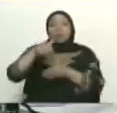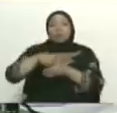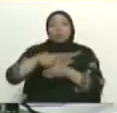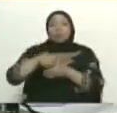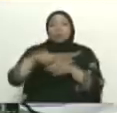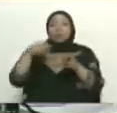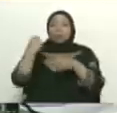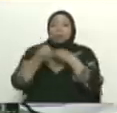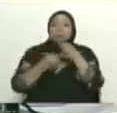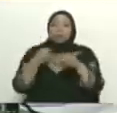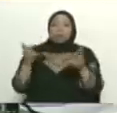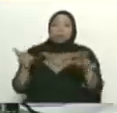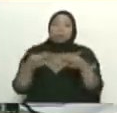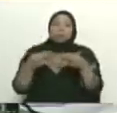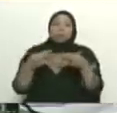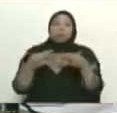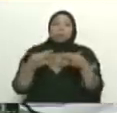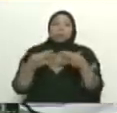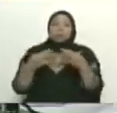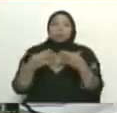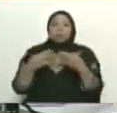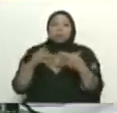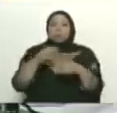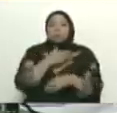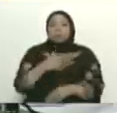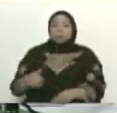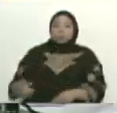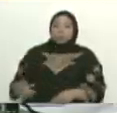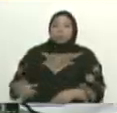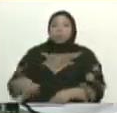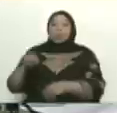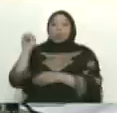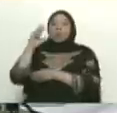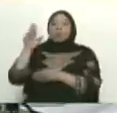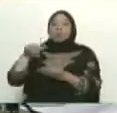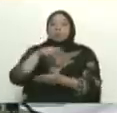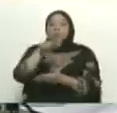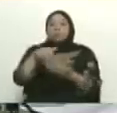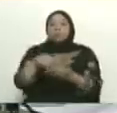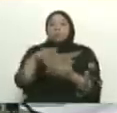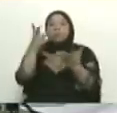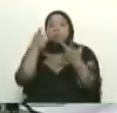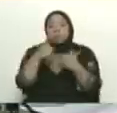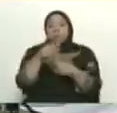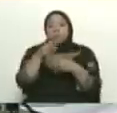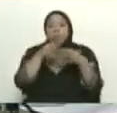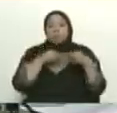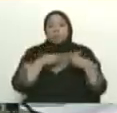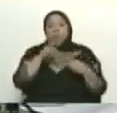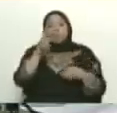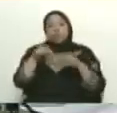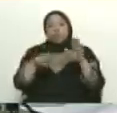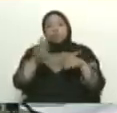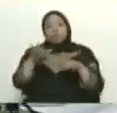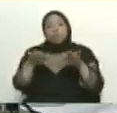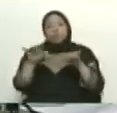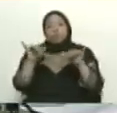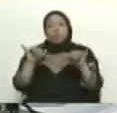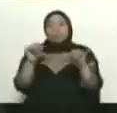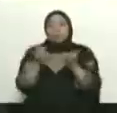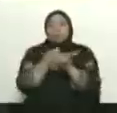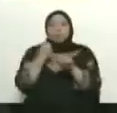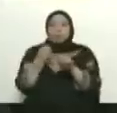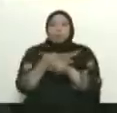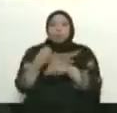que realizó Tibisay Lucena como presidenta de la Asamblea Nacional, adivinen cuál reconocieron, la del 2015, con las mismas